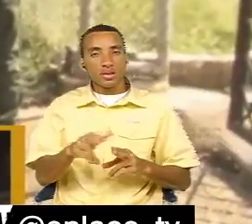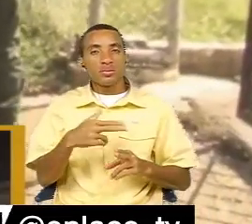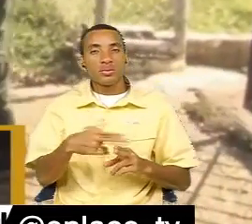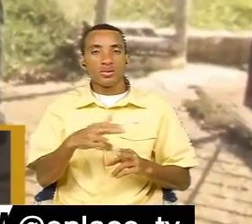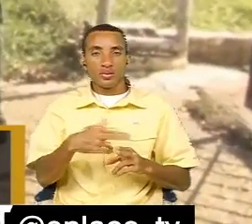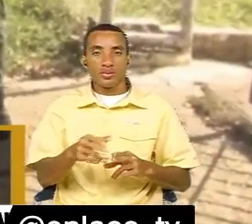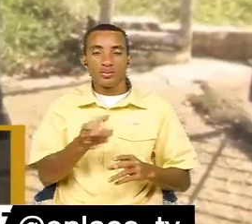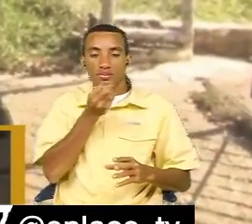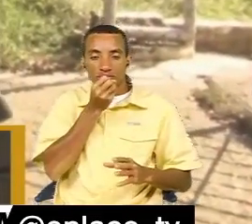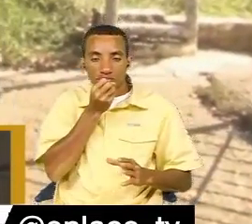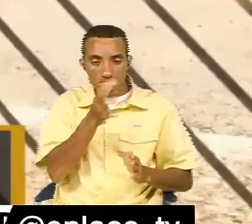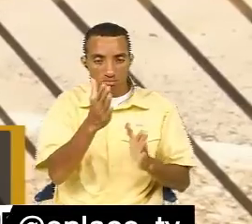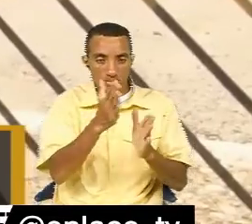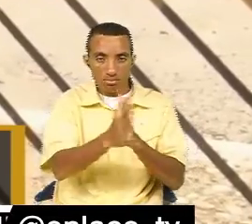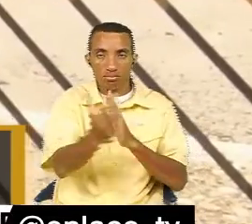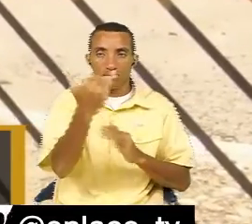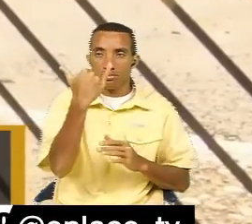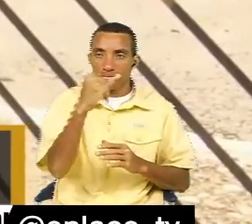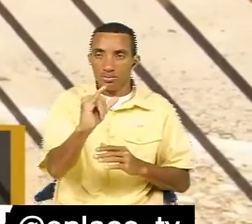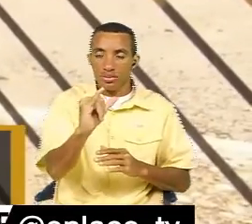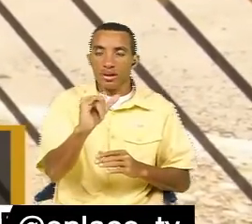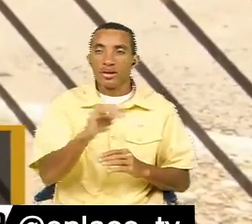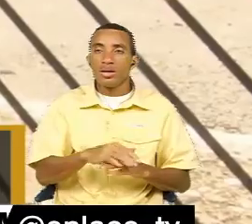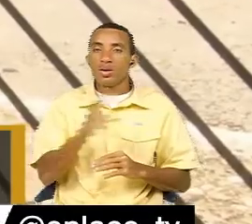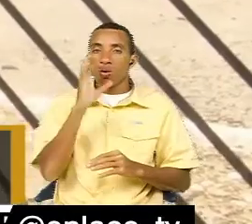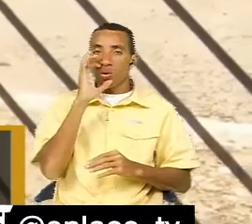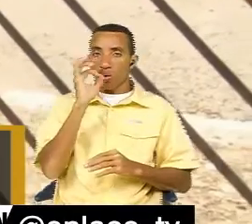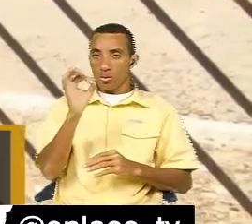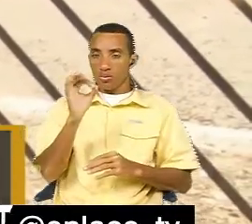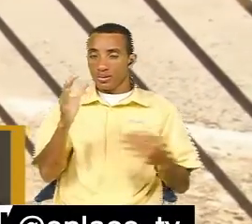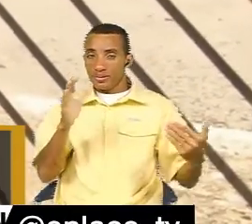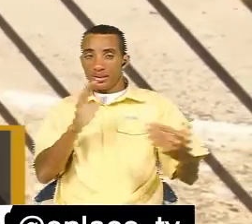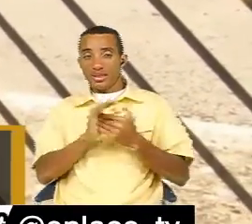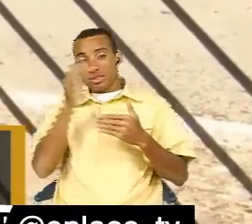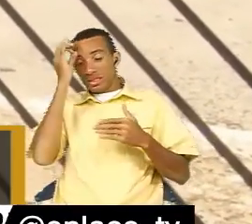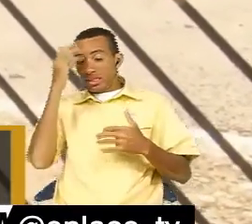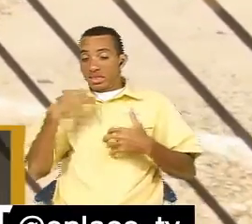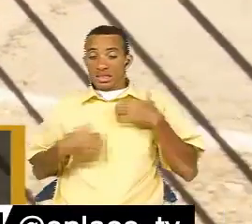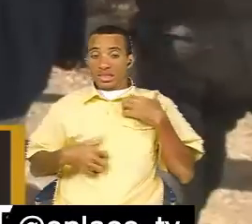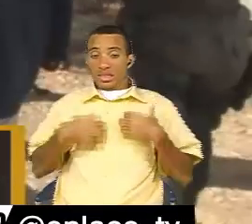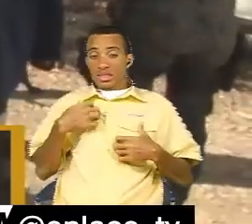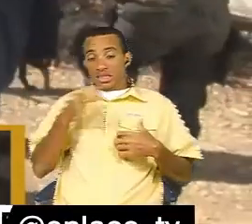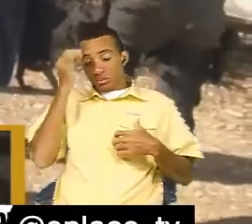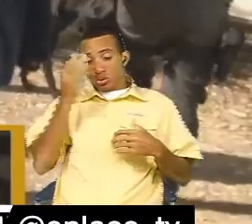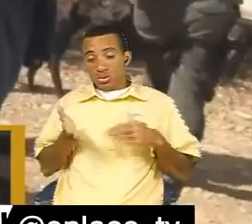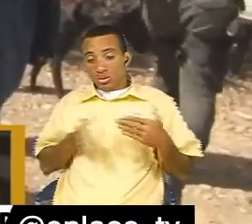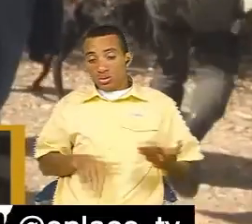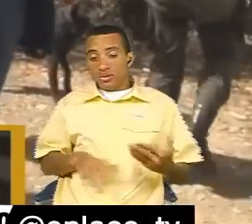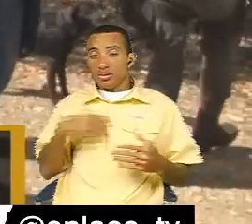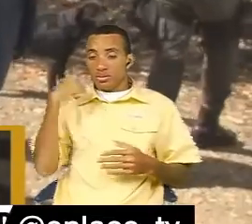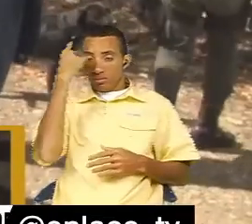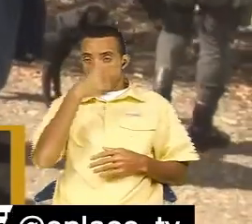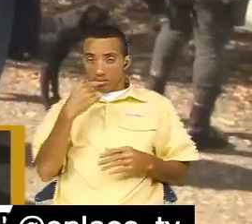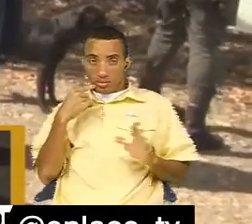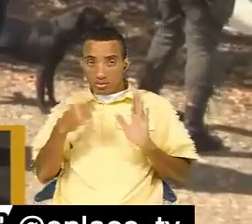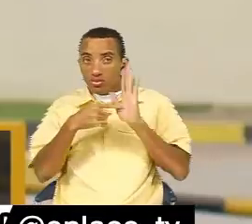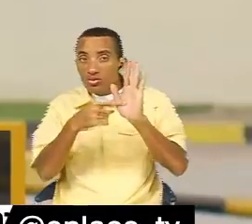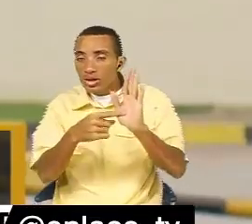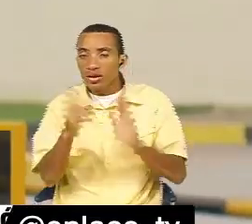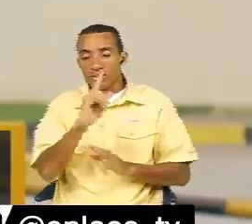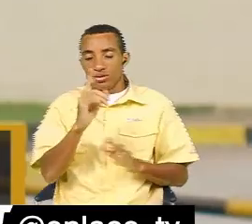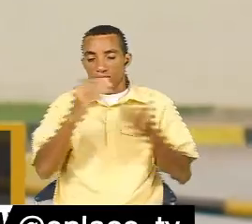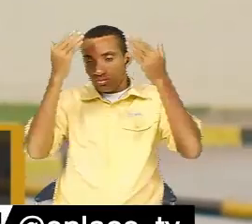la respectiva denuncia, teniendo en cuenta que el hombre afectado teme por su vida y por ello prefiere la reserva de su identidad. Sí, claro, es un